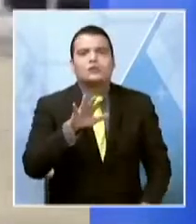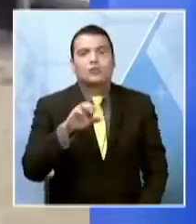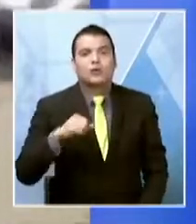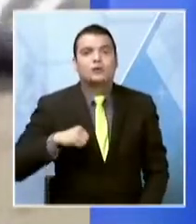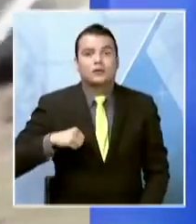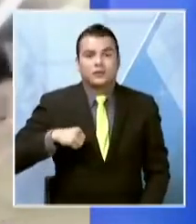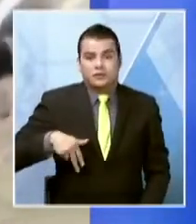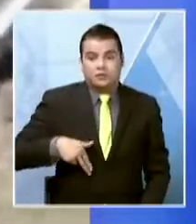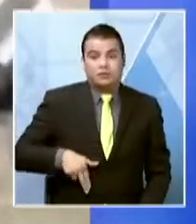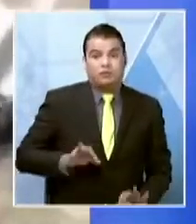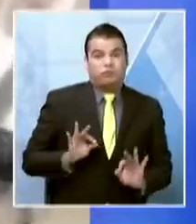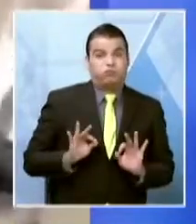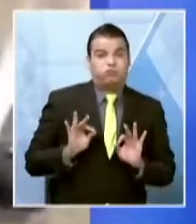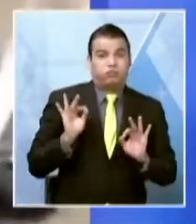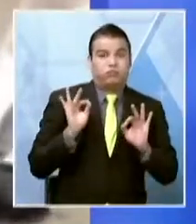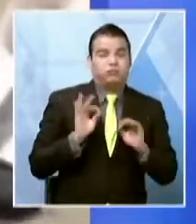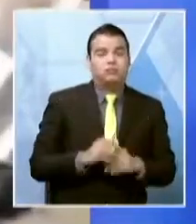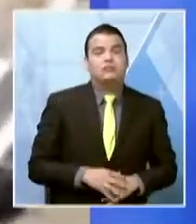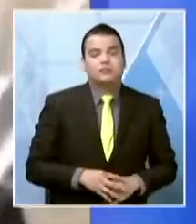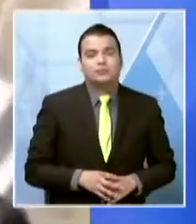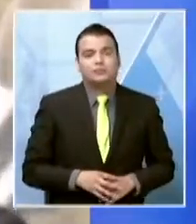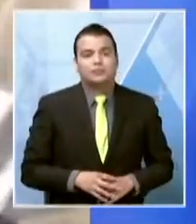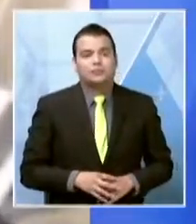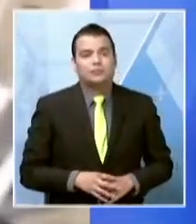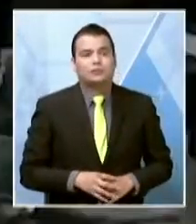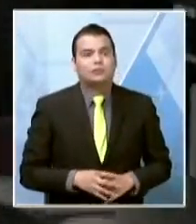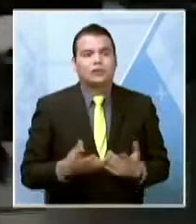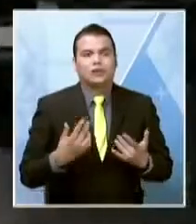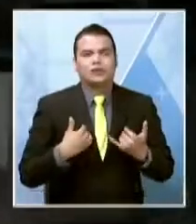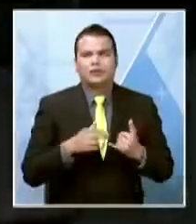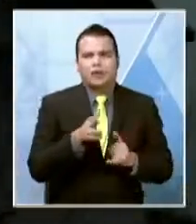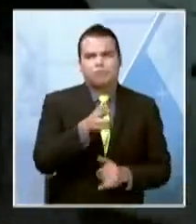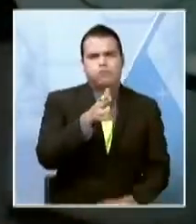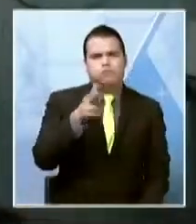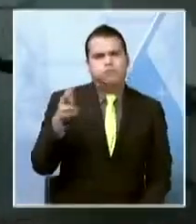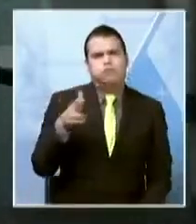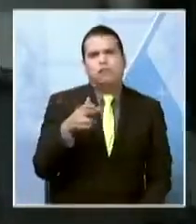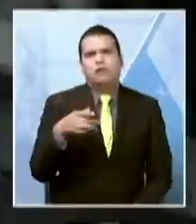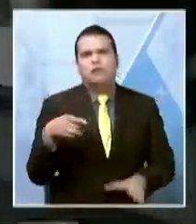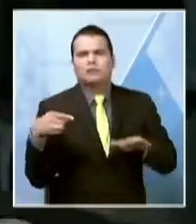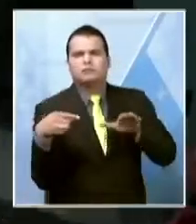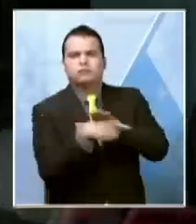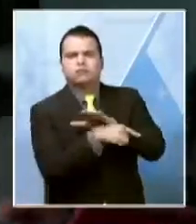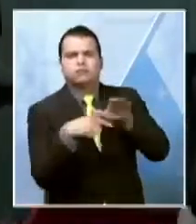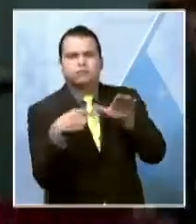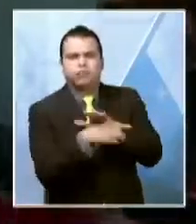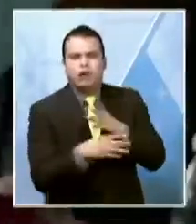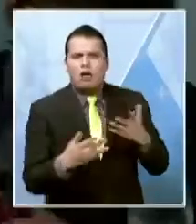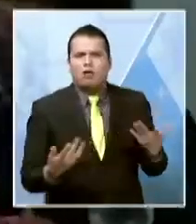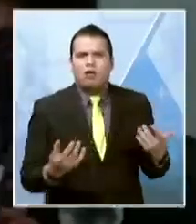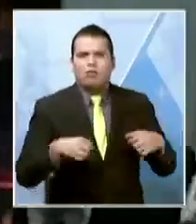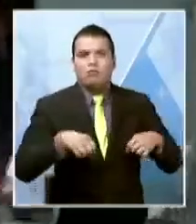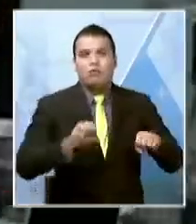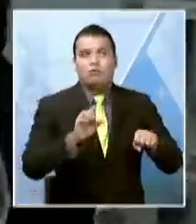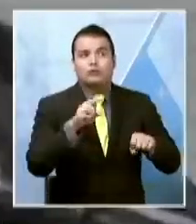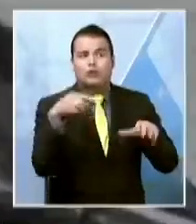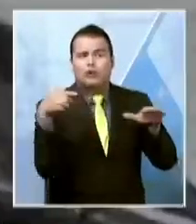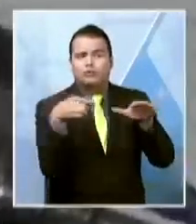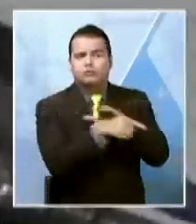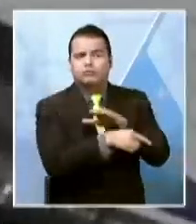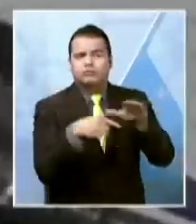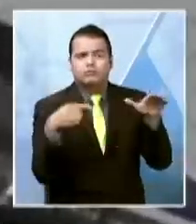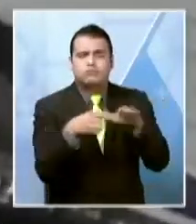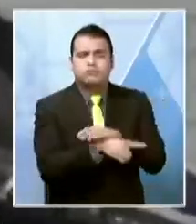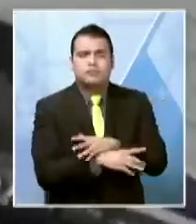y armas de corto alcance. Todos huyeron en motos. Desde ya hay recompensa por información clara y precisa. Quiero